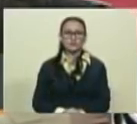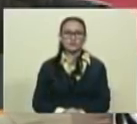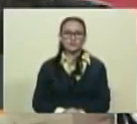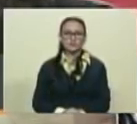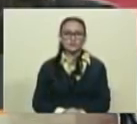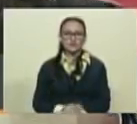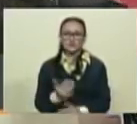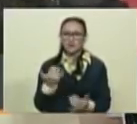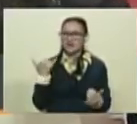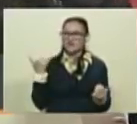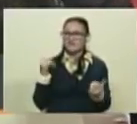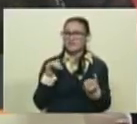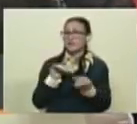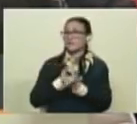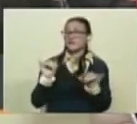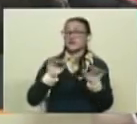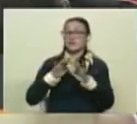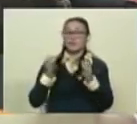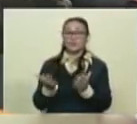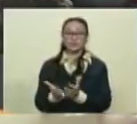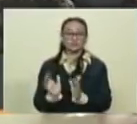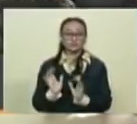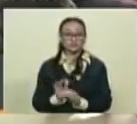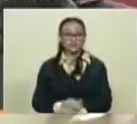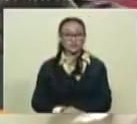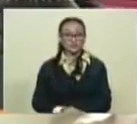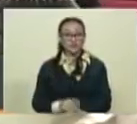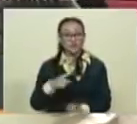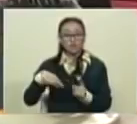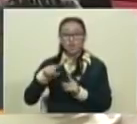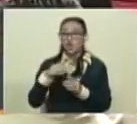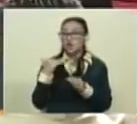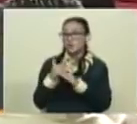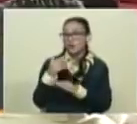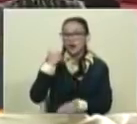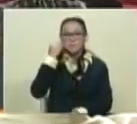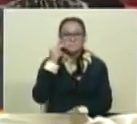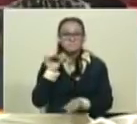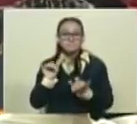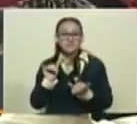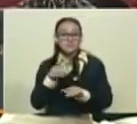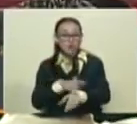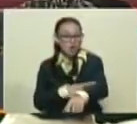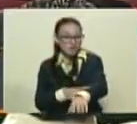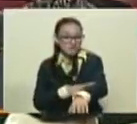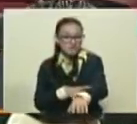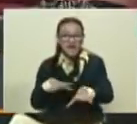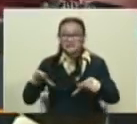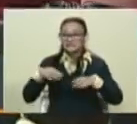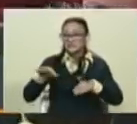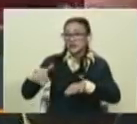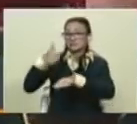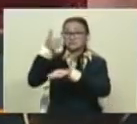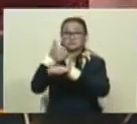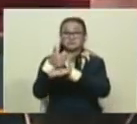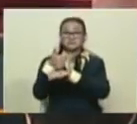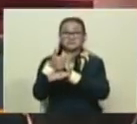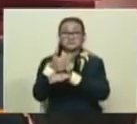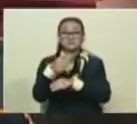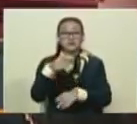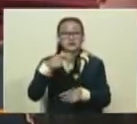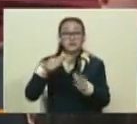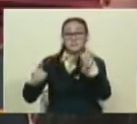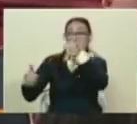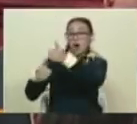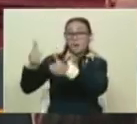Sería el final del mundo si todos tuviéramos que ser del mismo color de piel y aceptar la supremacía de uno sobre